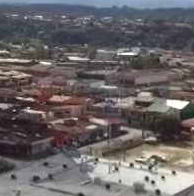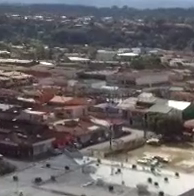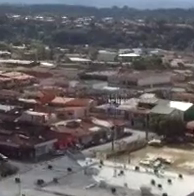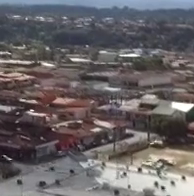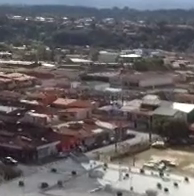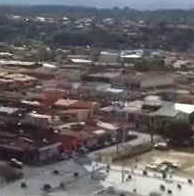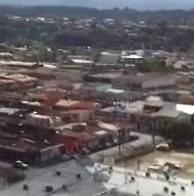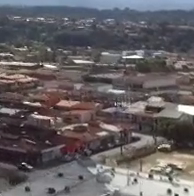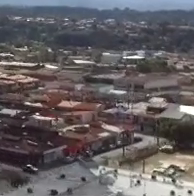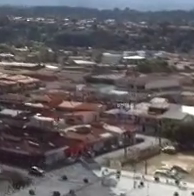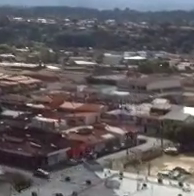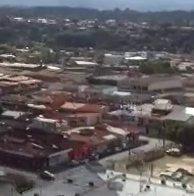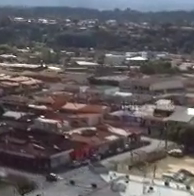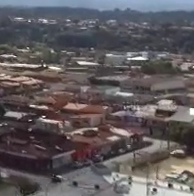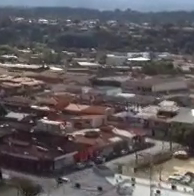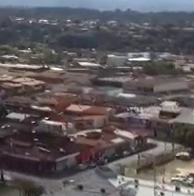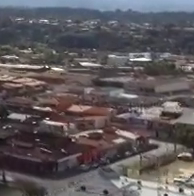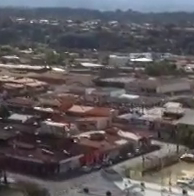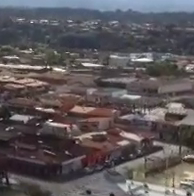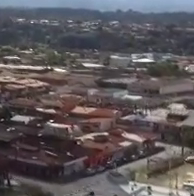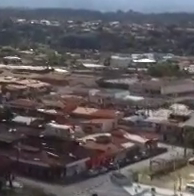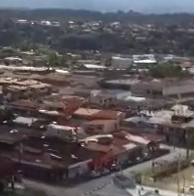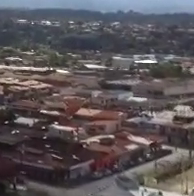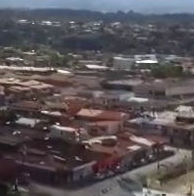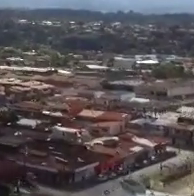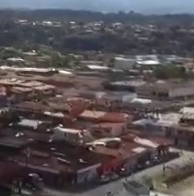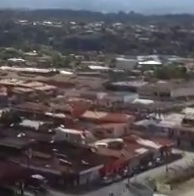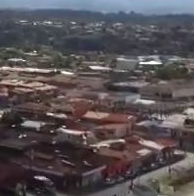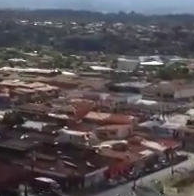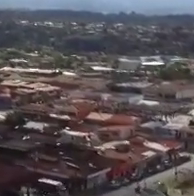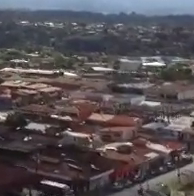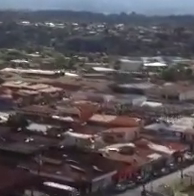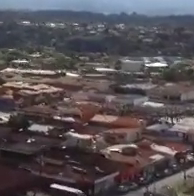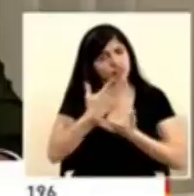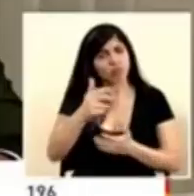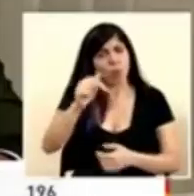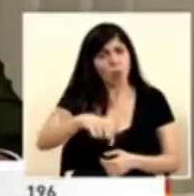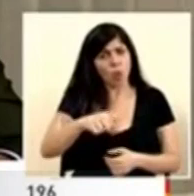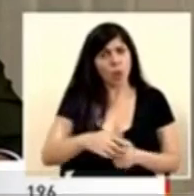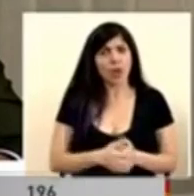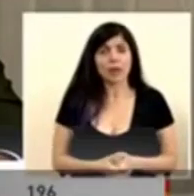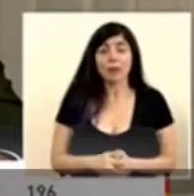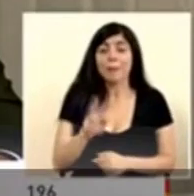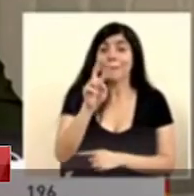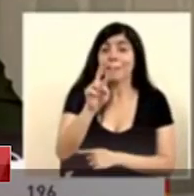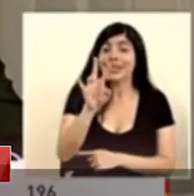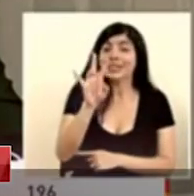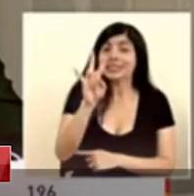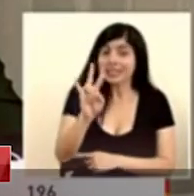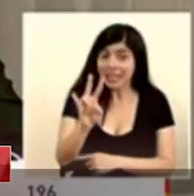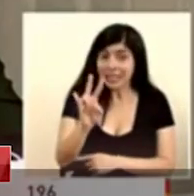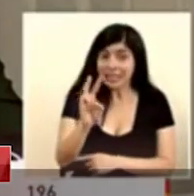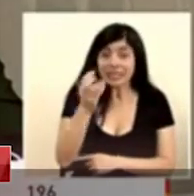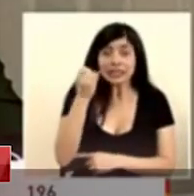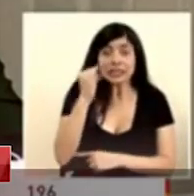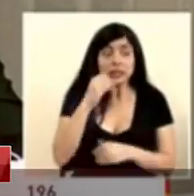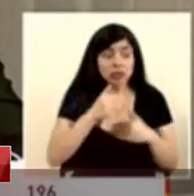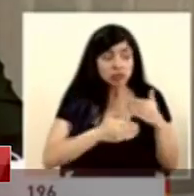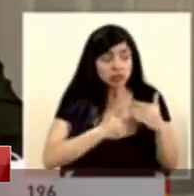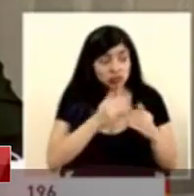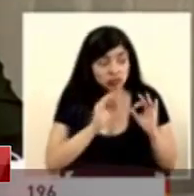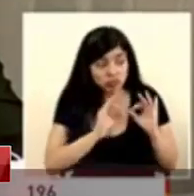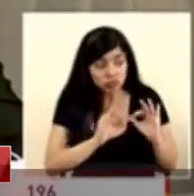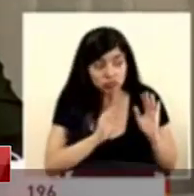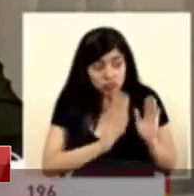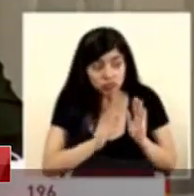alguna libertad a ciertas actividades para ir tomando normalidad. El día 27, si todo sale en la línea que